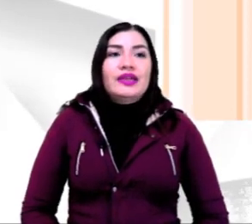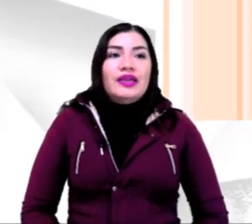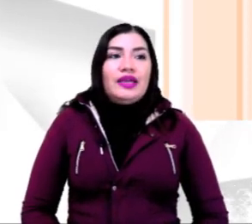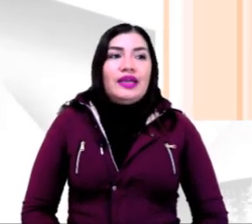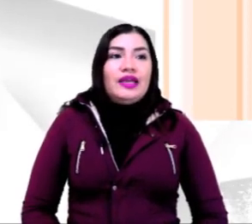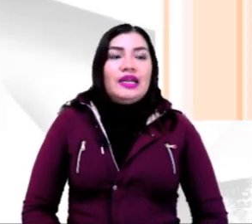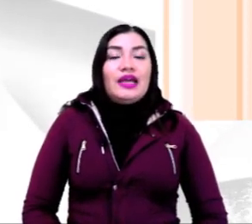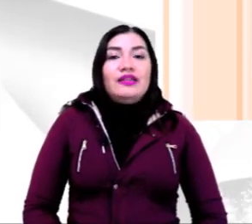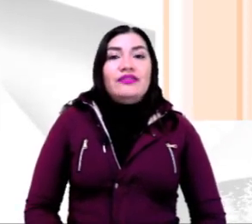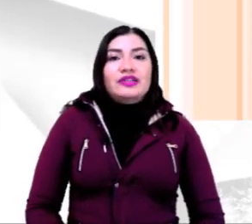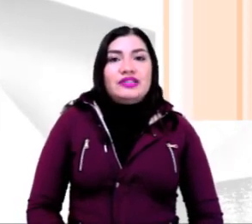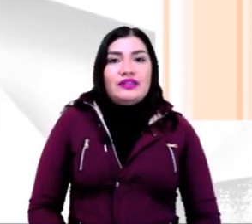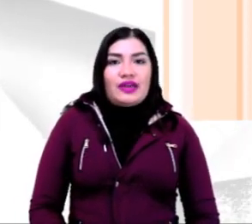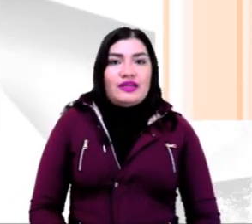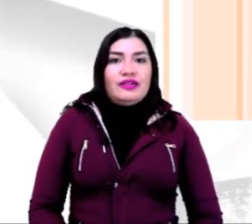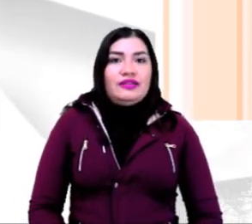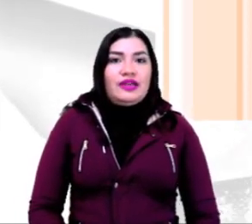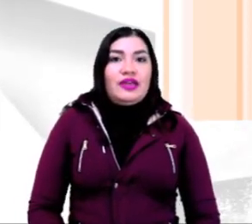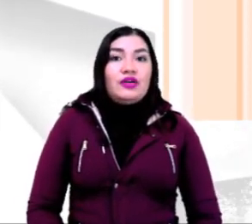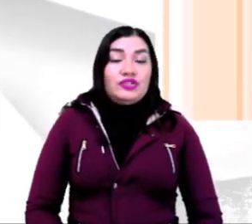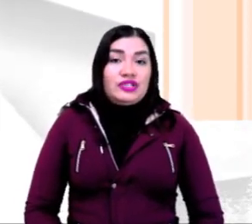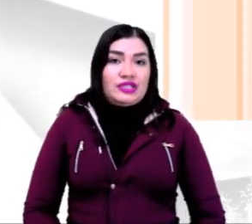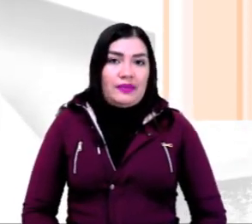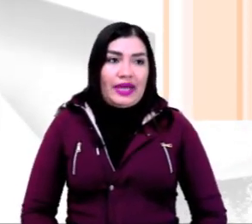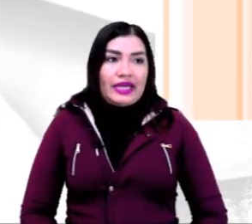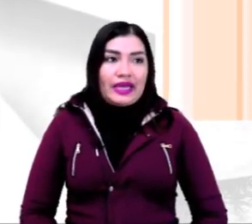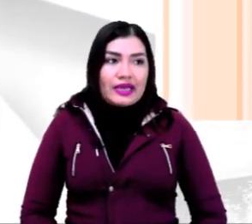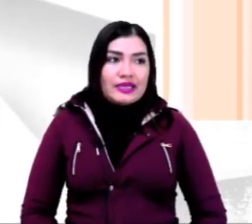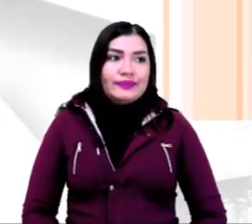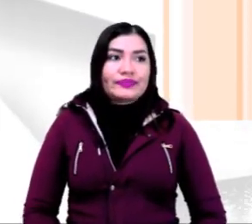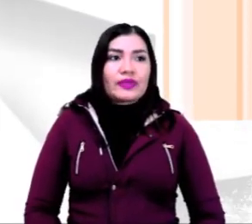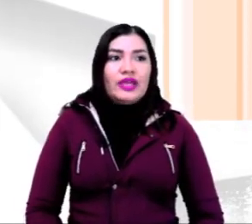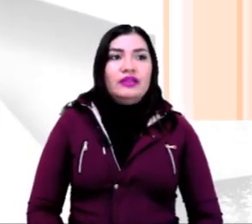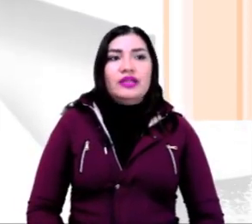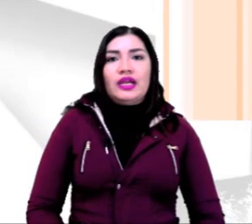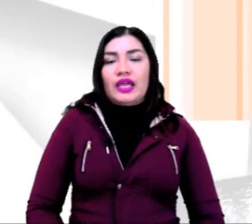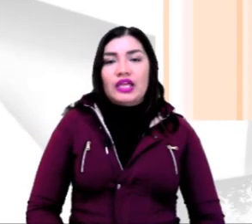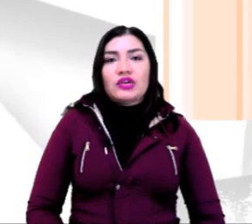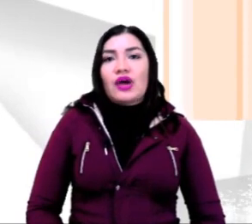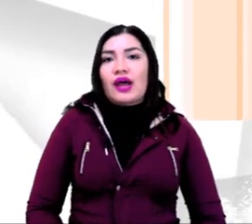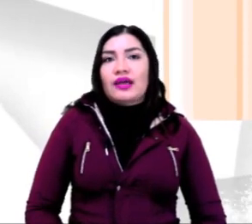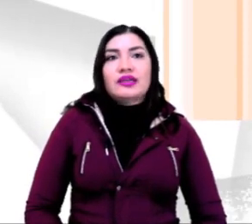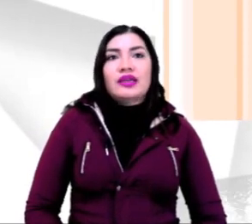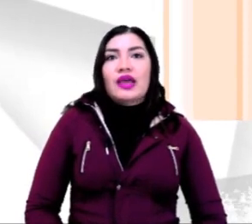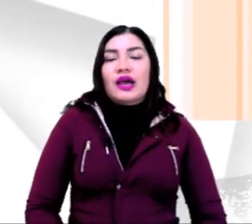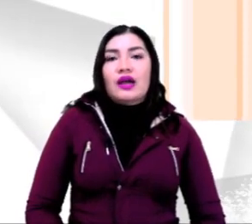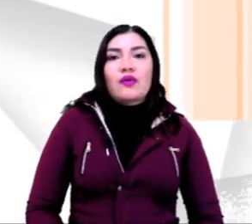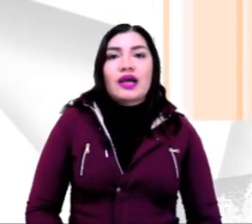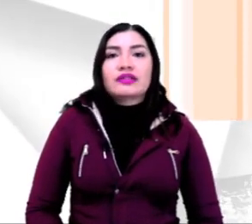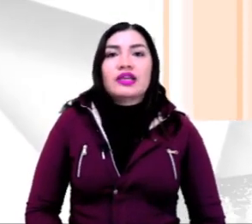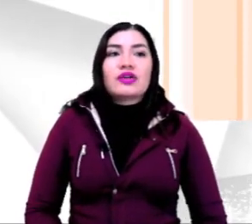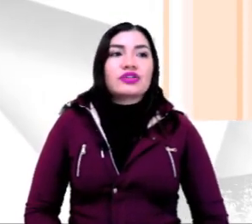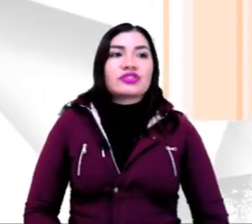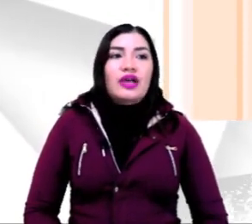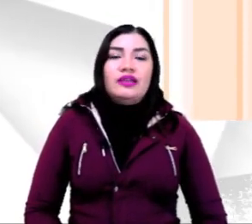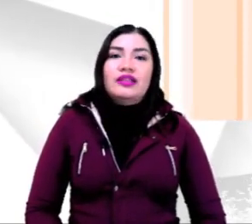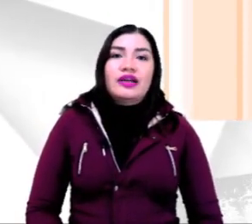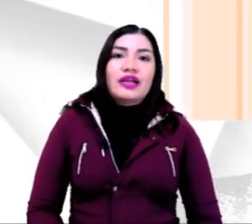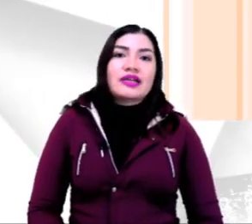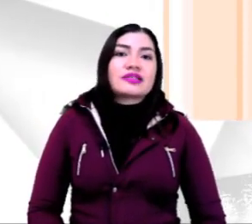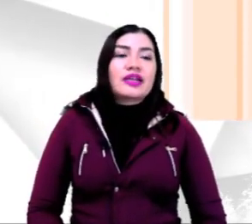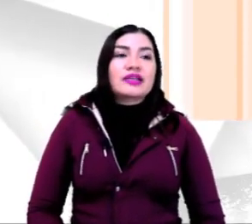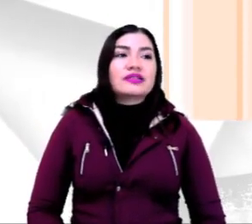ver la diversidad de ecosistemas que hay. Entre ellos hay acuáticos,